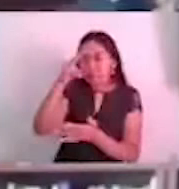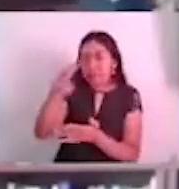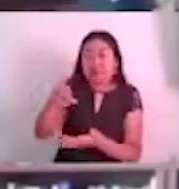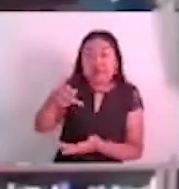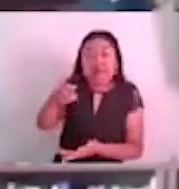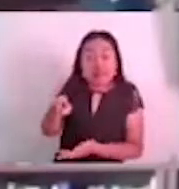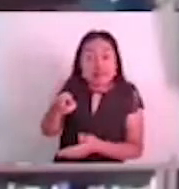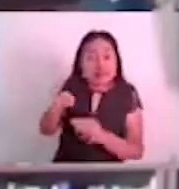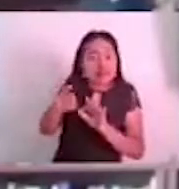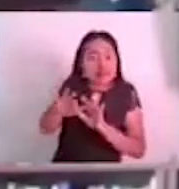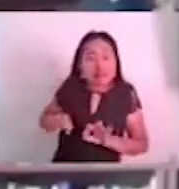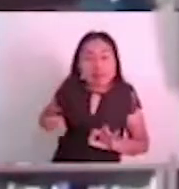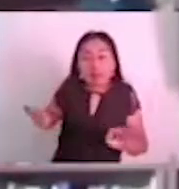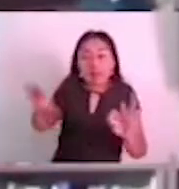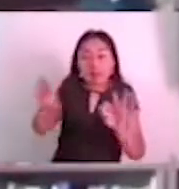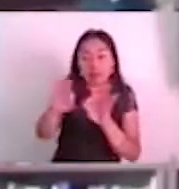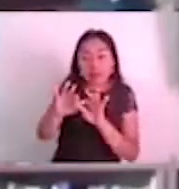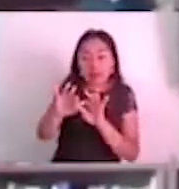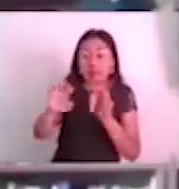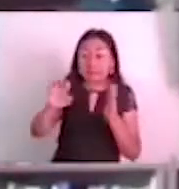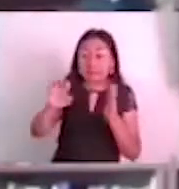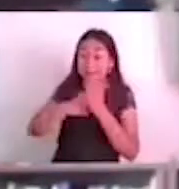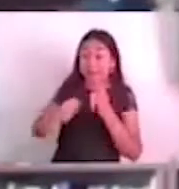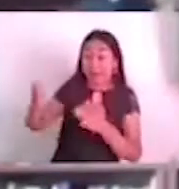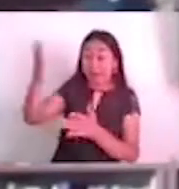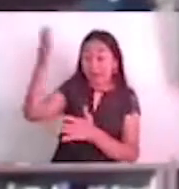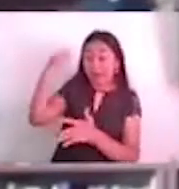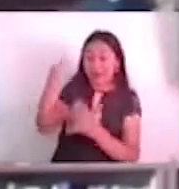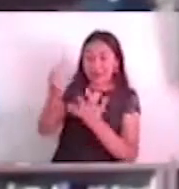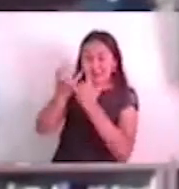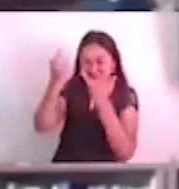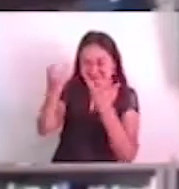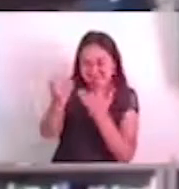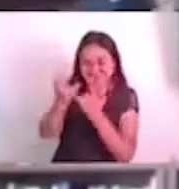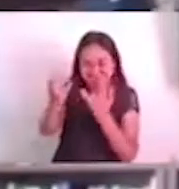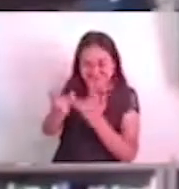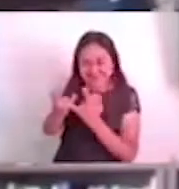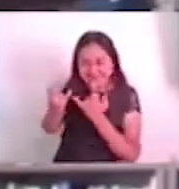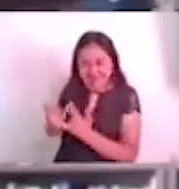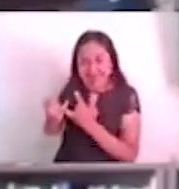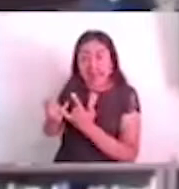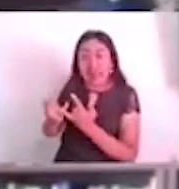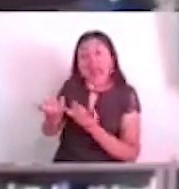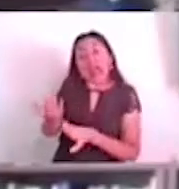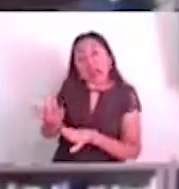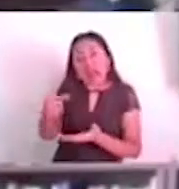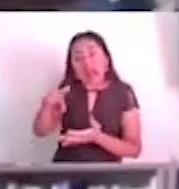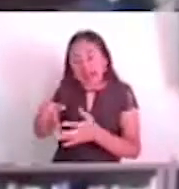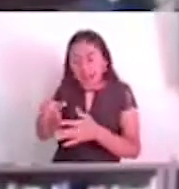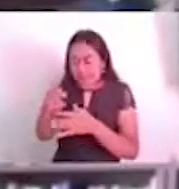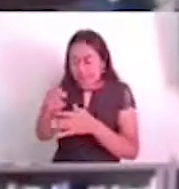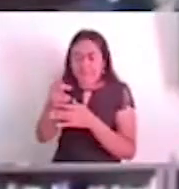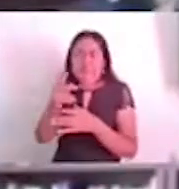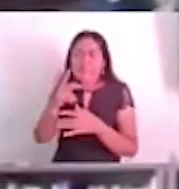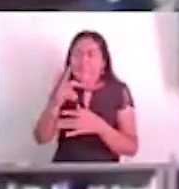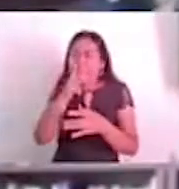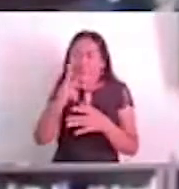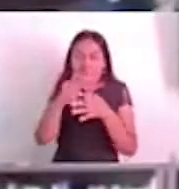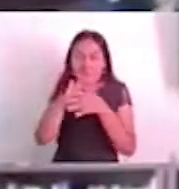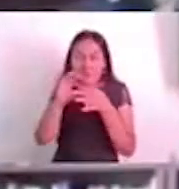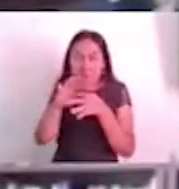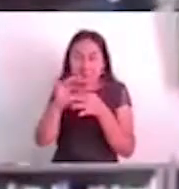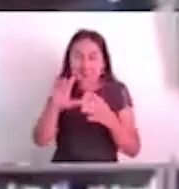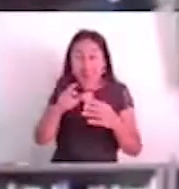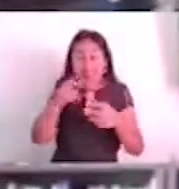Lamentablemente, cuando se diseña la historia prehispánica, pues queda muy bien aquella frase de fuera de México, toditito es